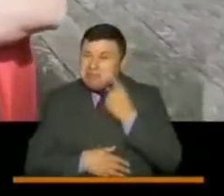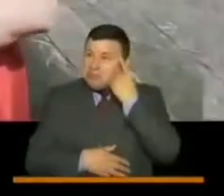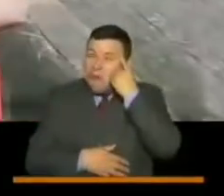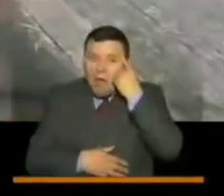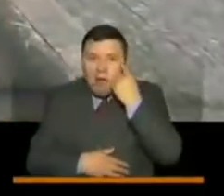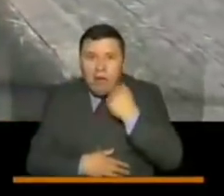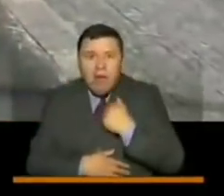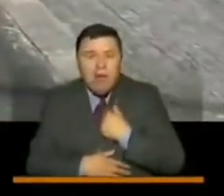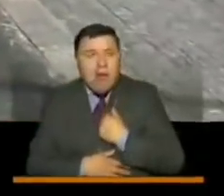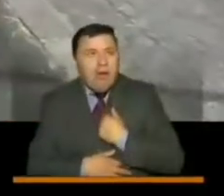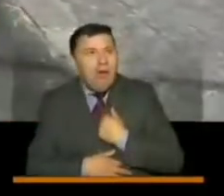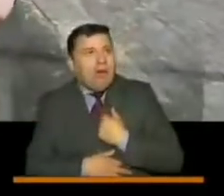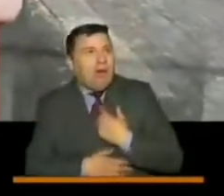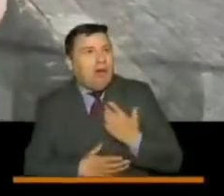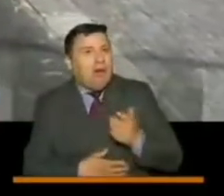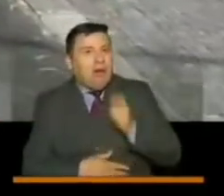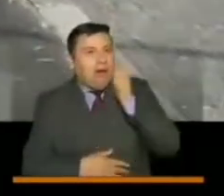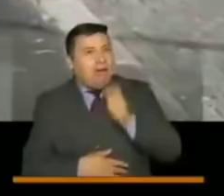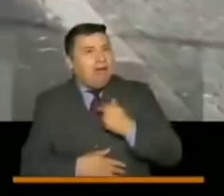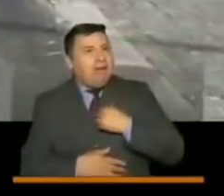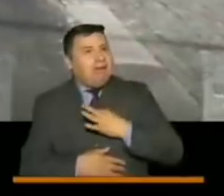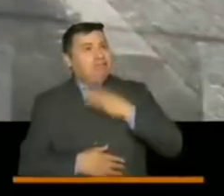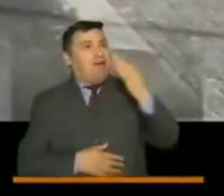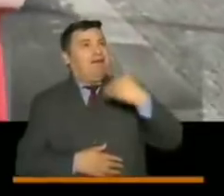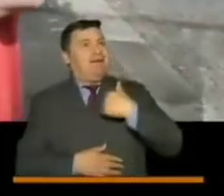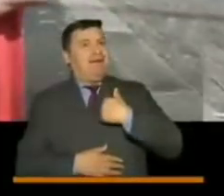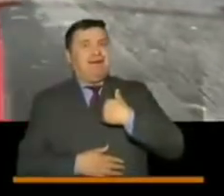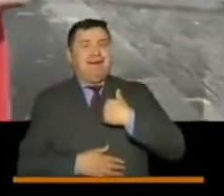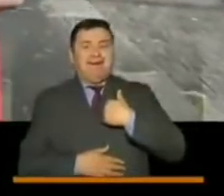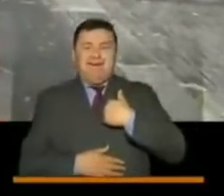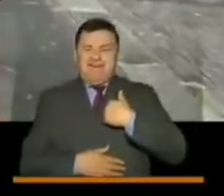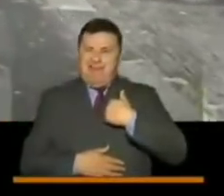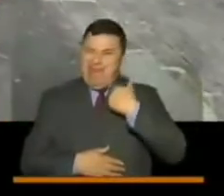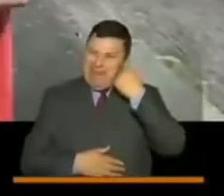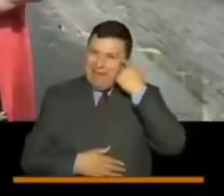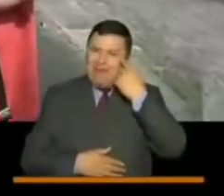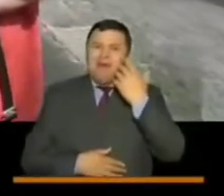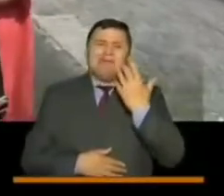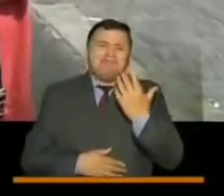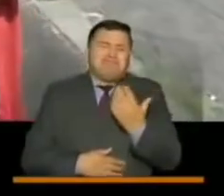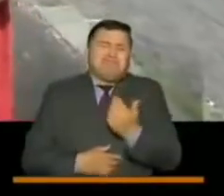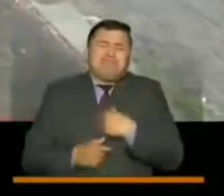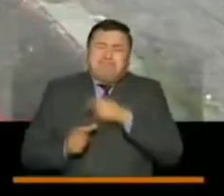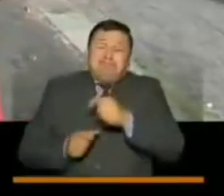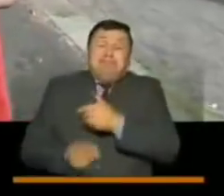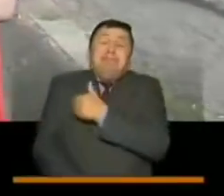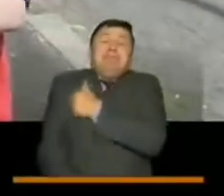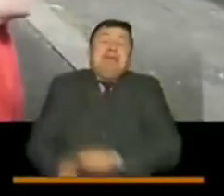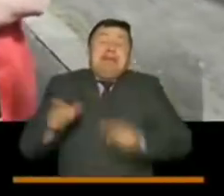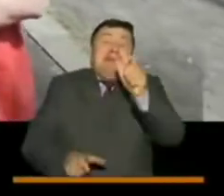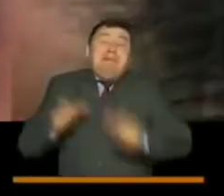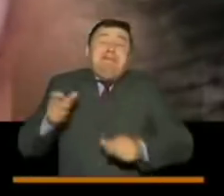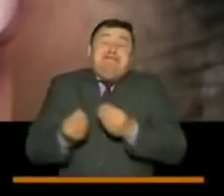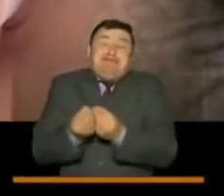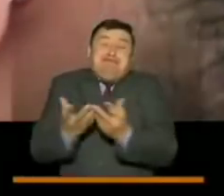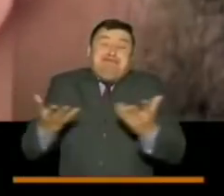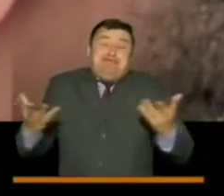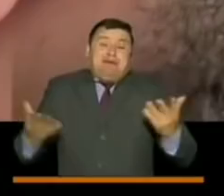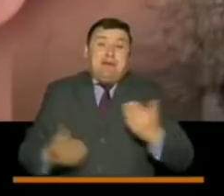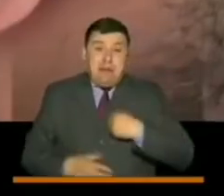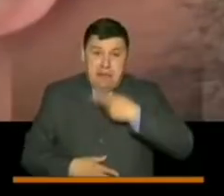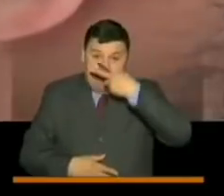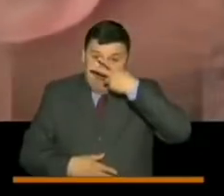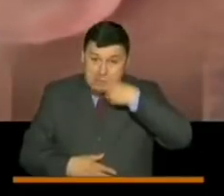uno va a ser una de las personas que iba a salir favorecida para ellos porque somos muchos millones de colombianos y por la que